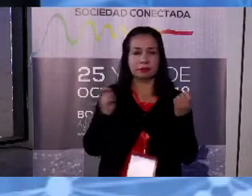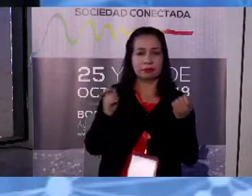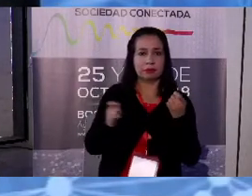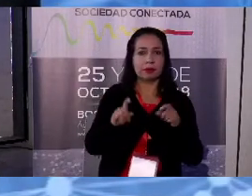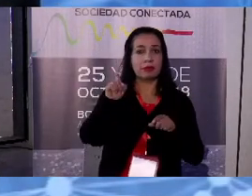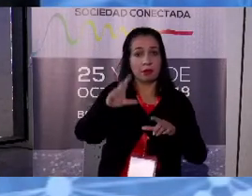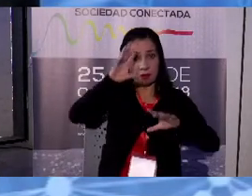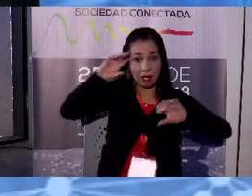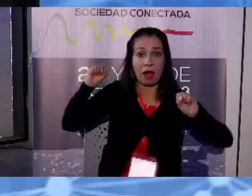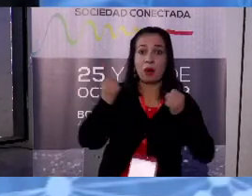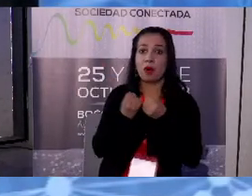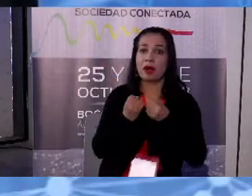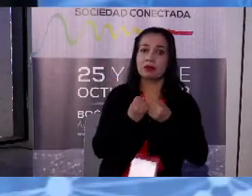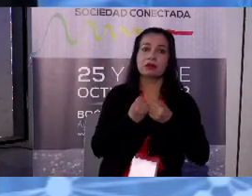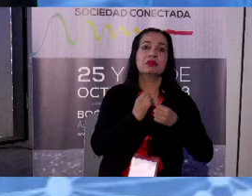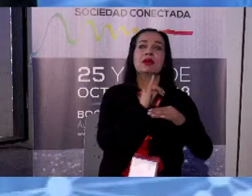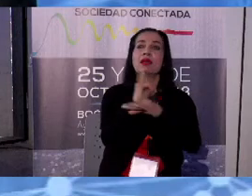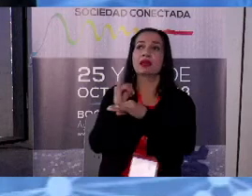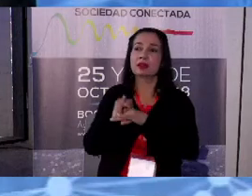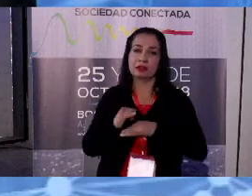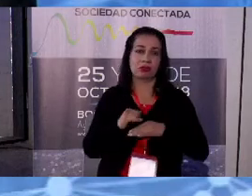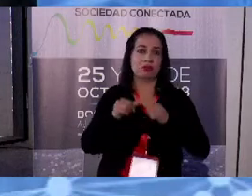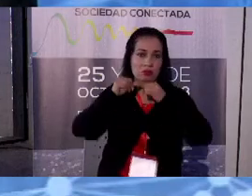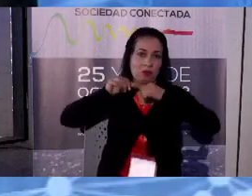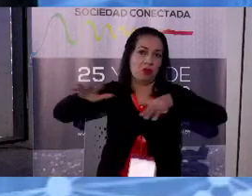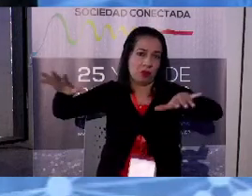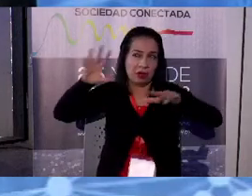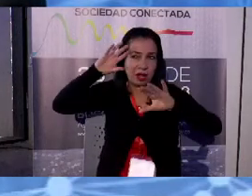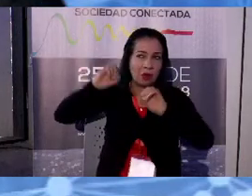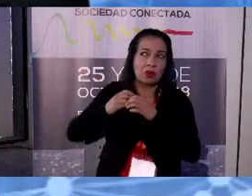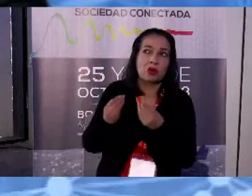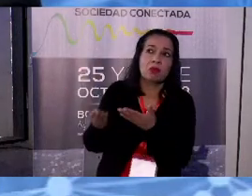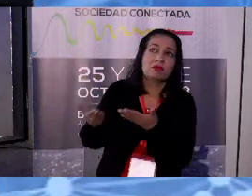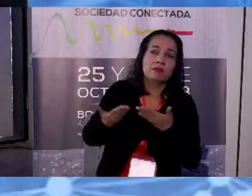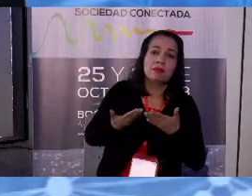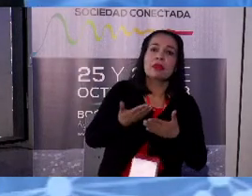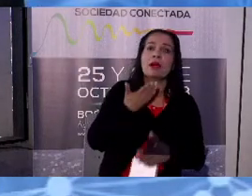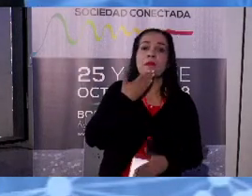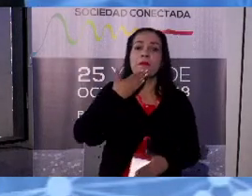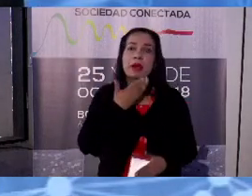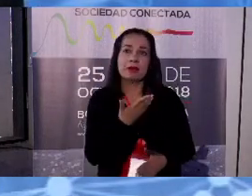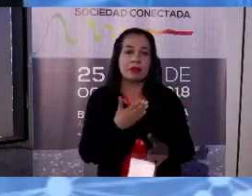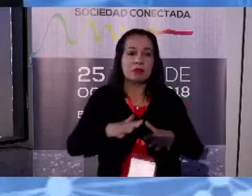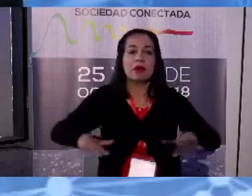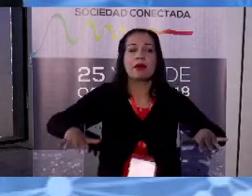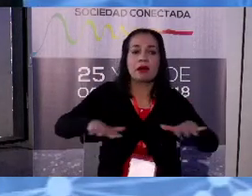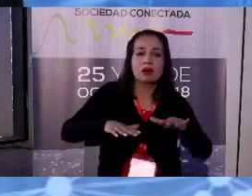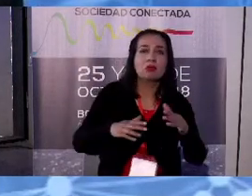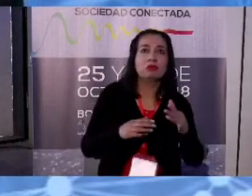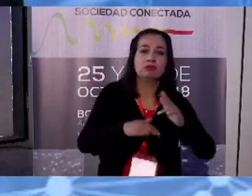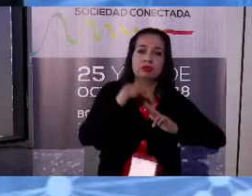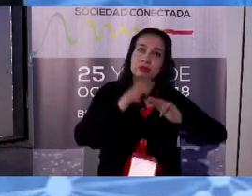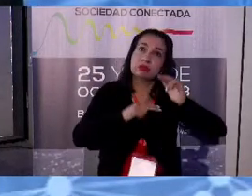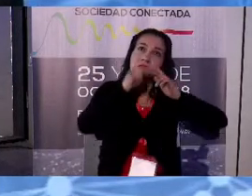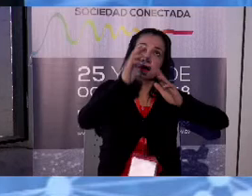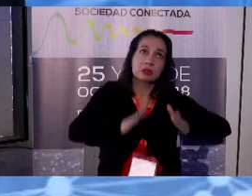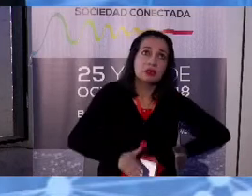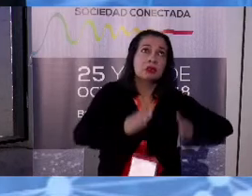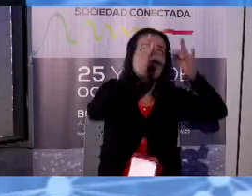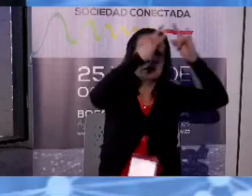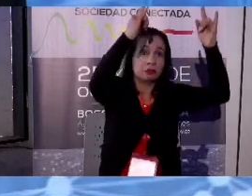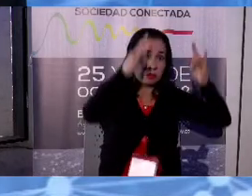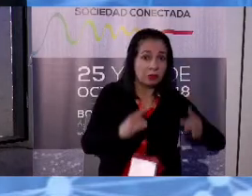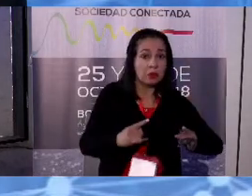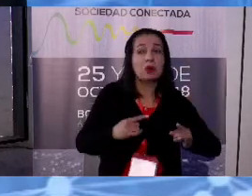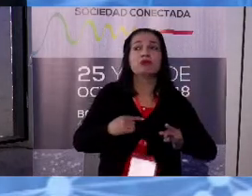los permisos para la instalación de las torres del sistema de monitoreo hasta para un tema personal me ha pasado que que he durado más de más de un año